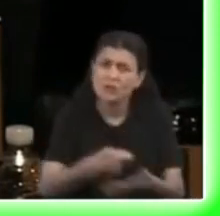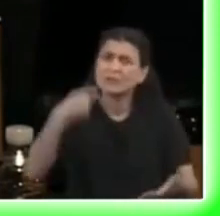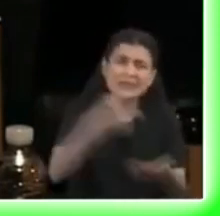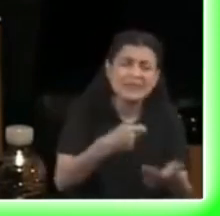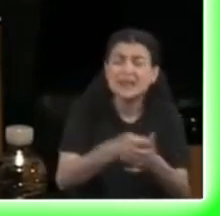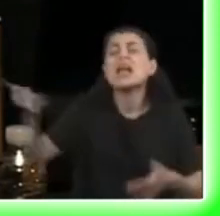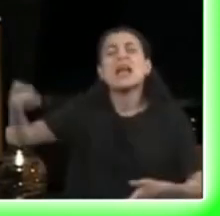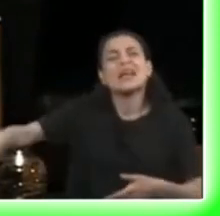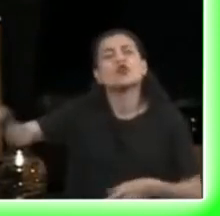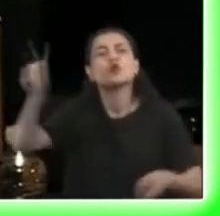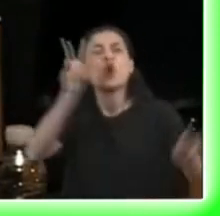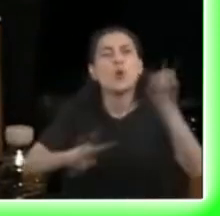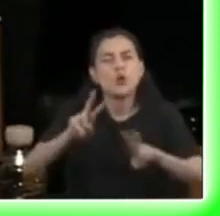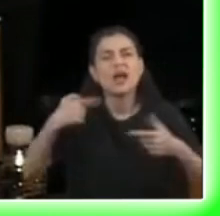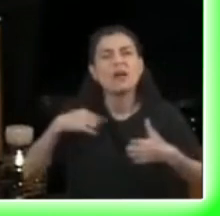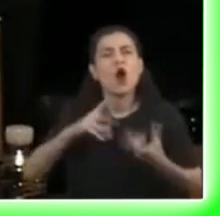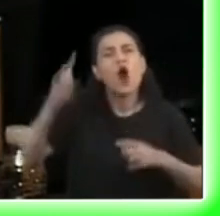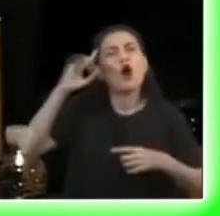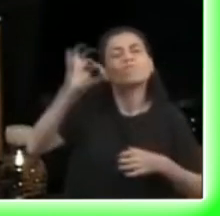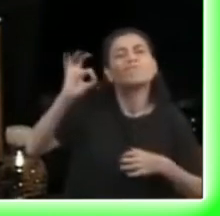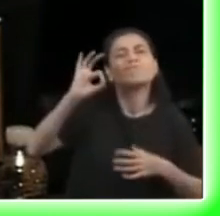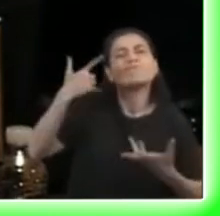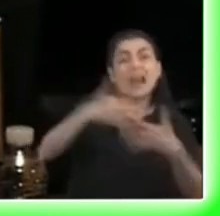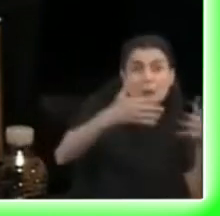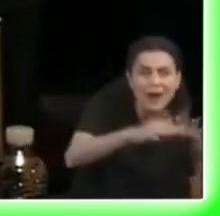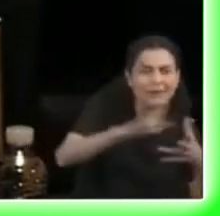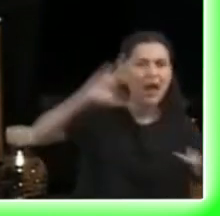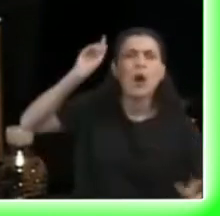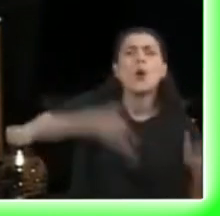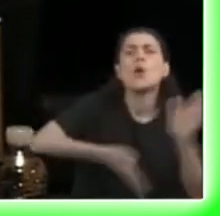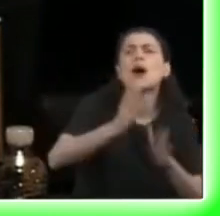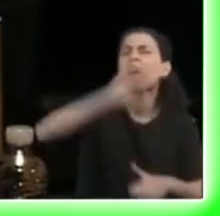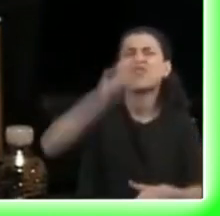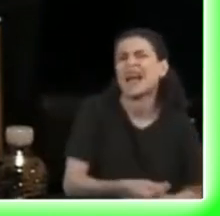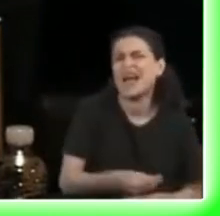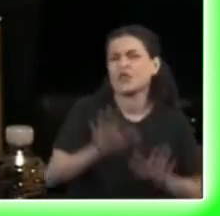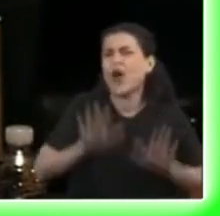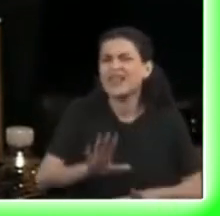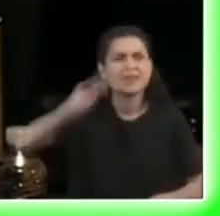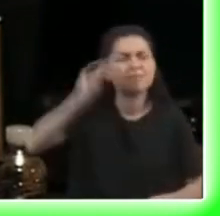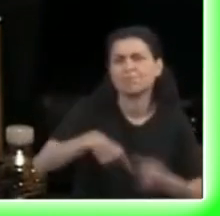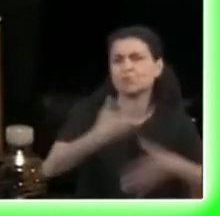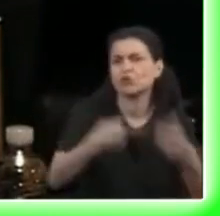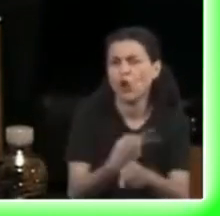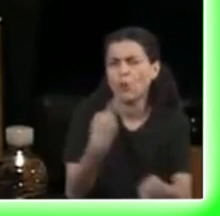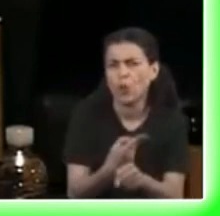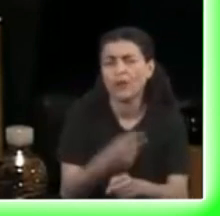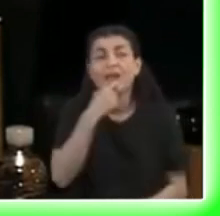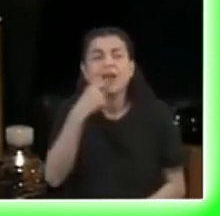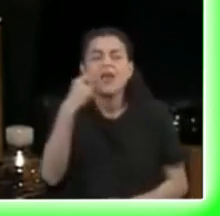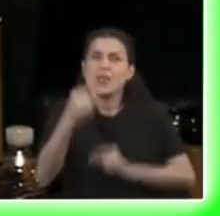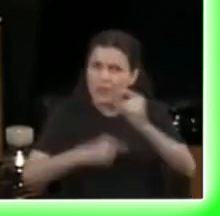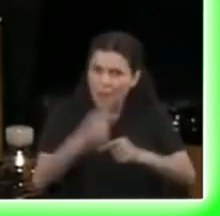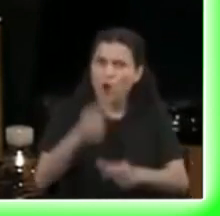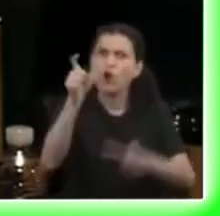fracase en toda línea. Porque si nos va bien, cuando la actividad repunte y los argentinos de a pie se puedan valer